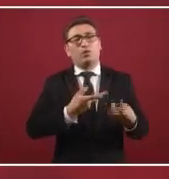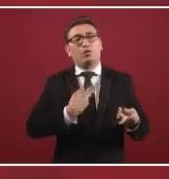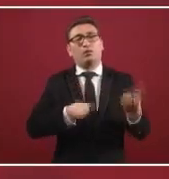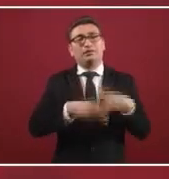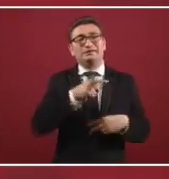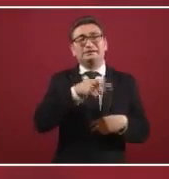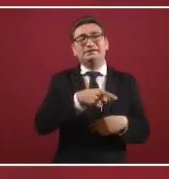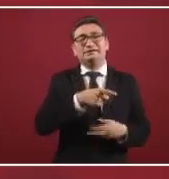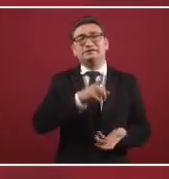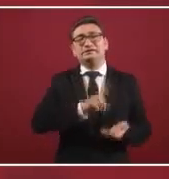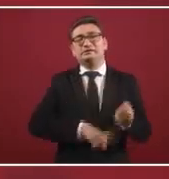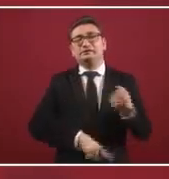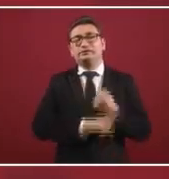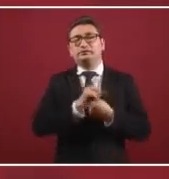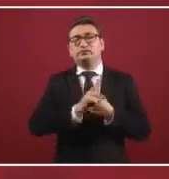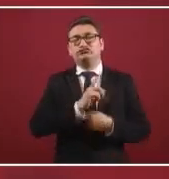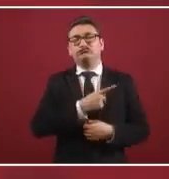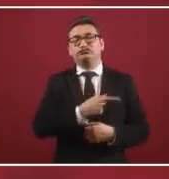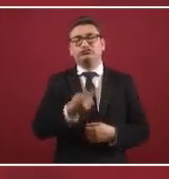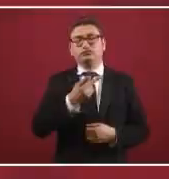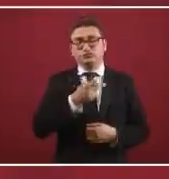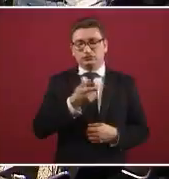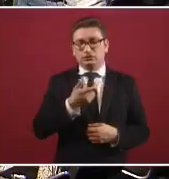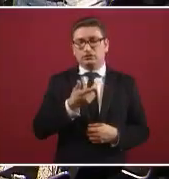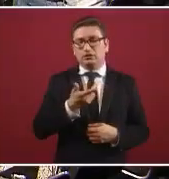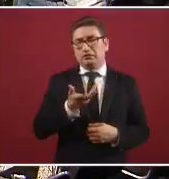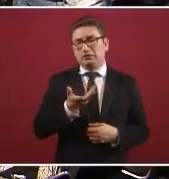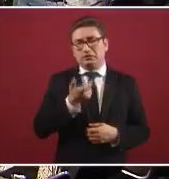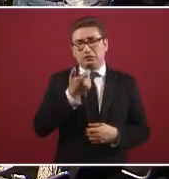una situación de pobreza.